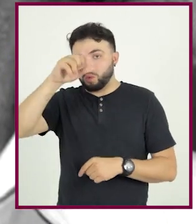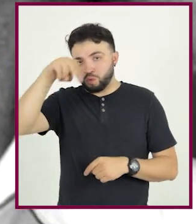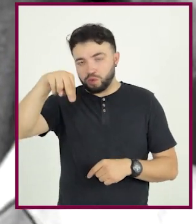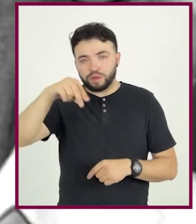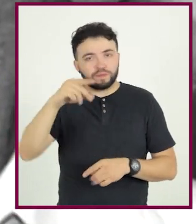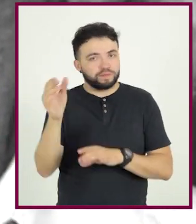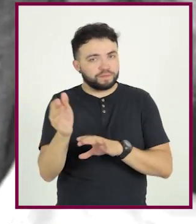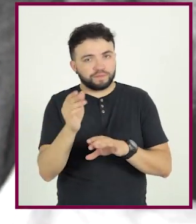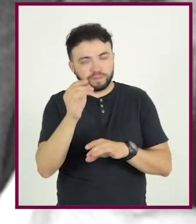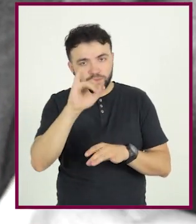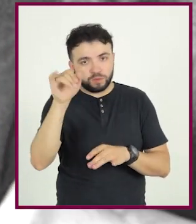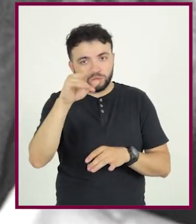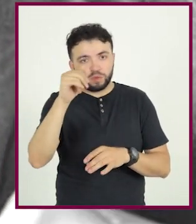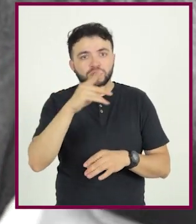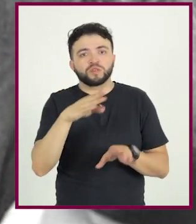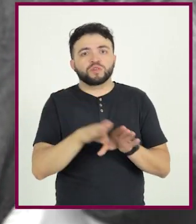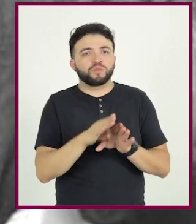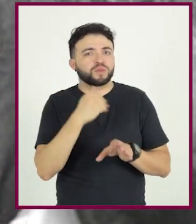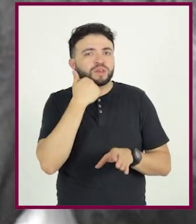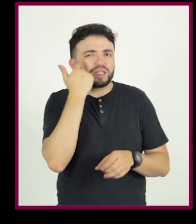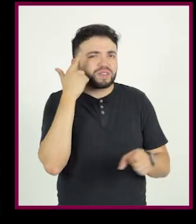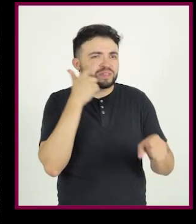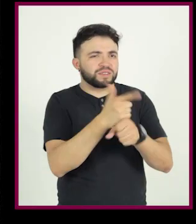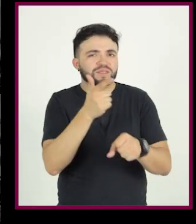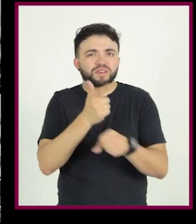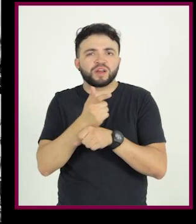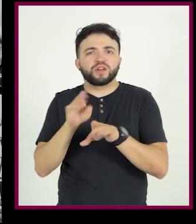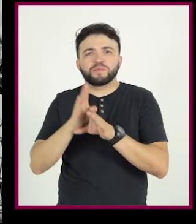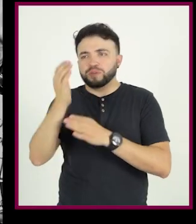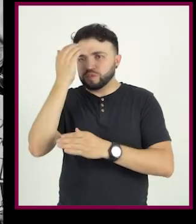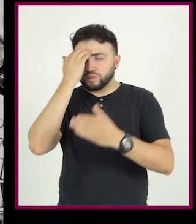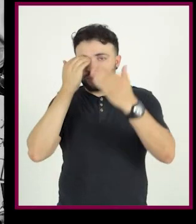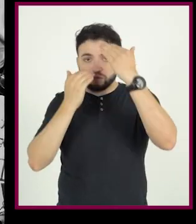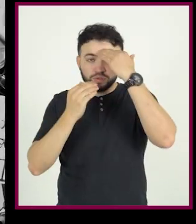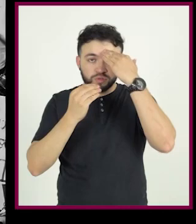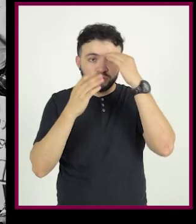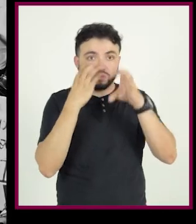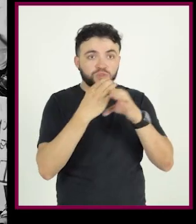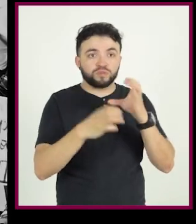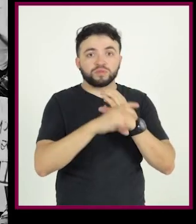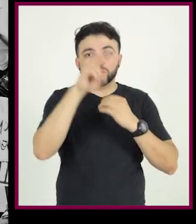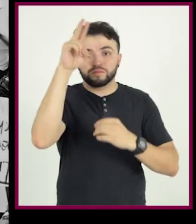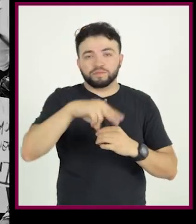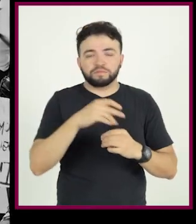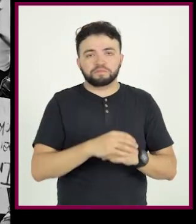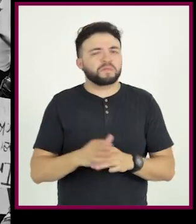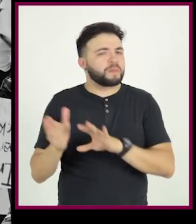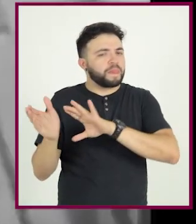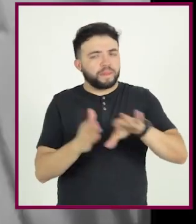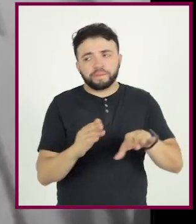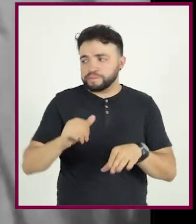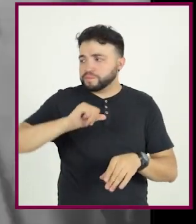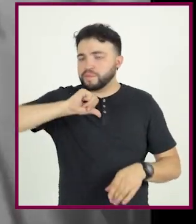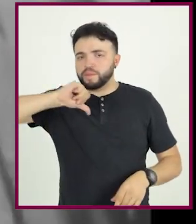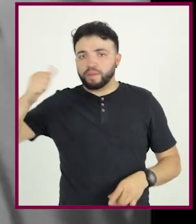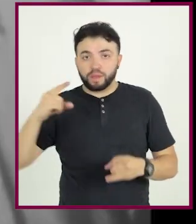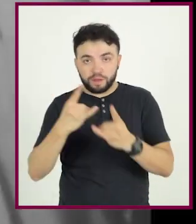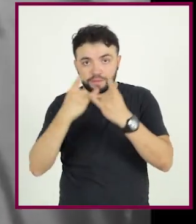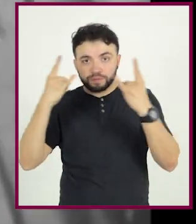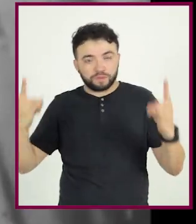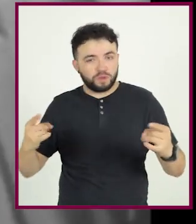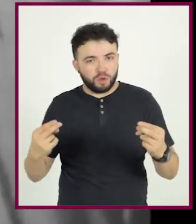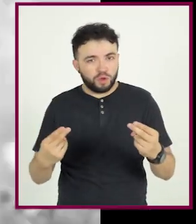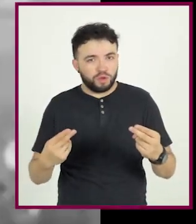Brom definió la historia como la ciencia que se propone descubrir y dar a conocer la verdad. Por